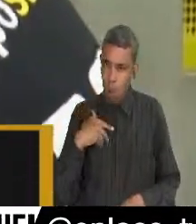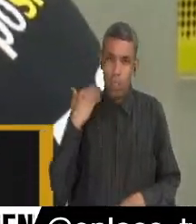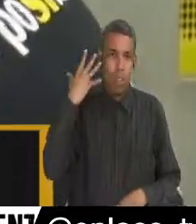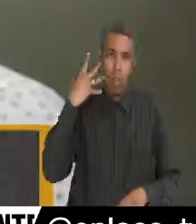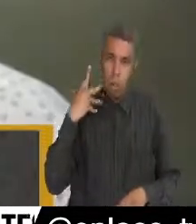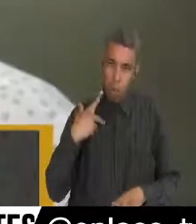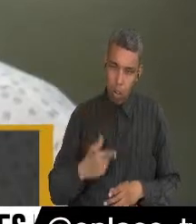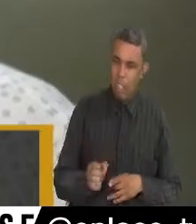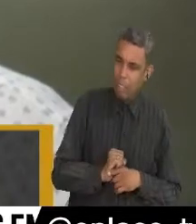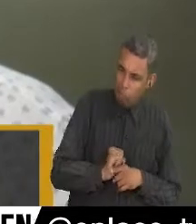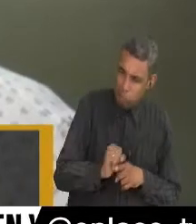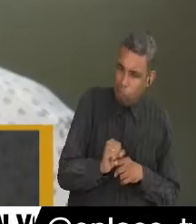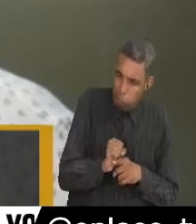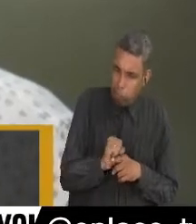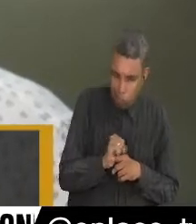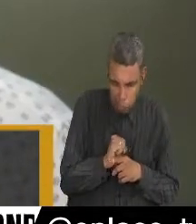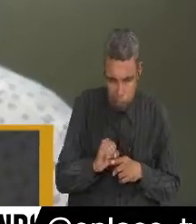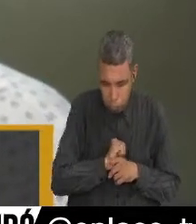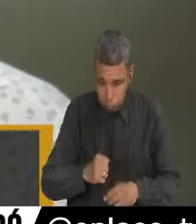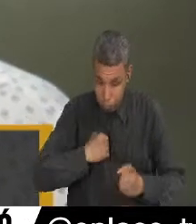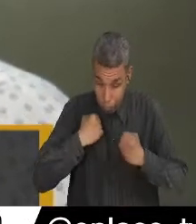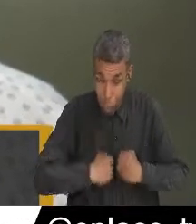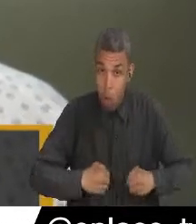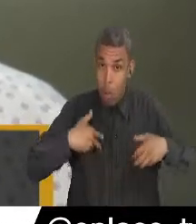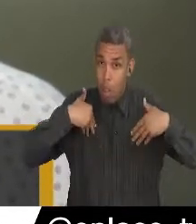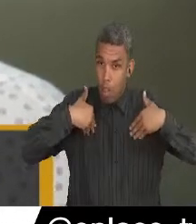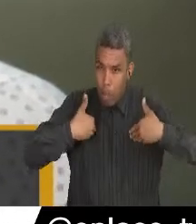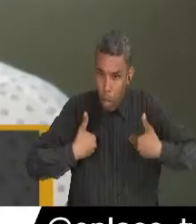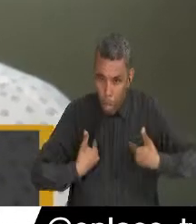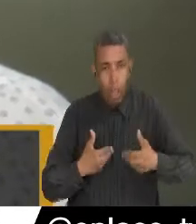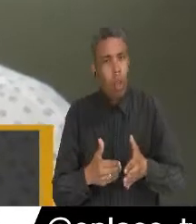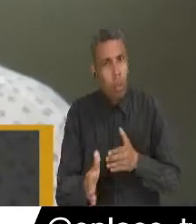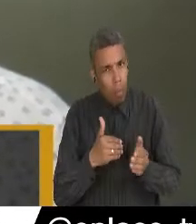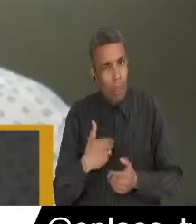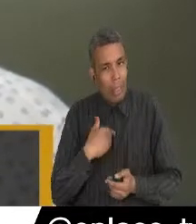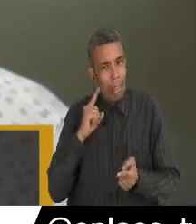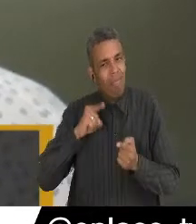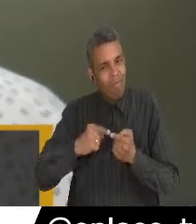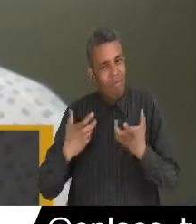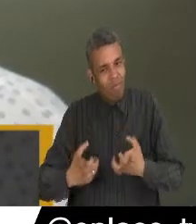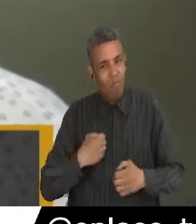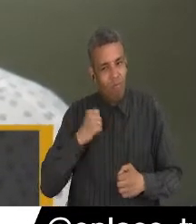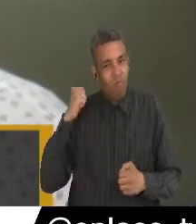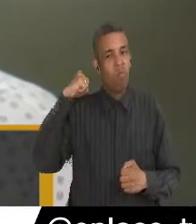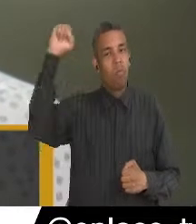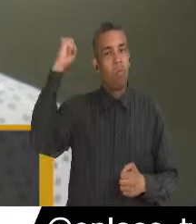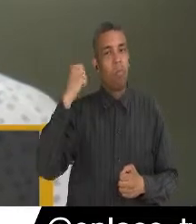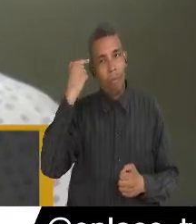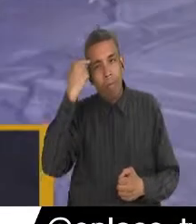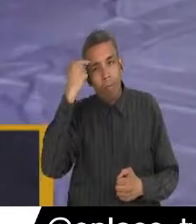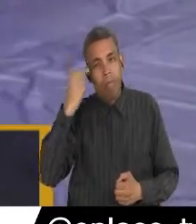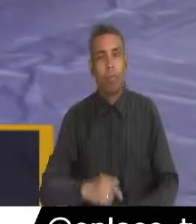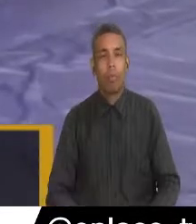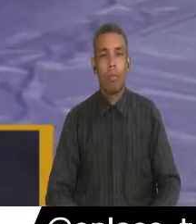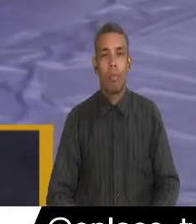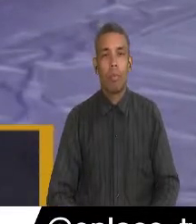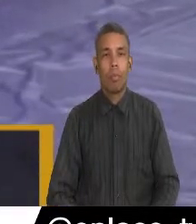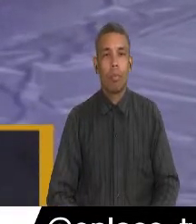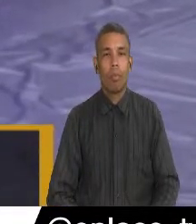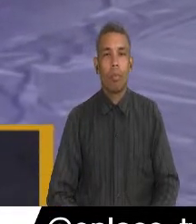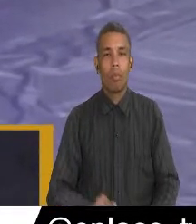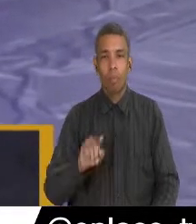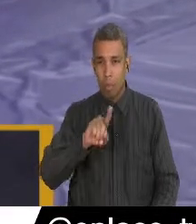un entrenamiento fuerte para obtener buen resultado de nacional. Sergio